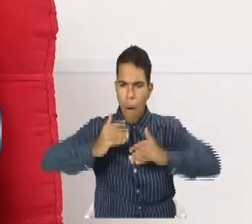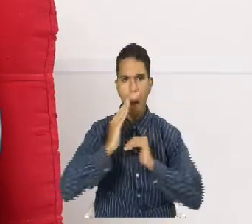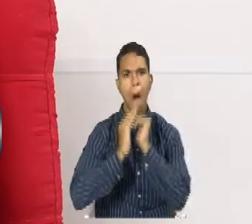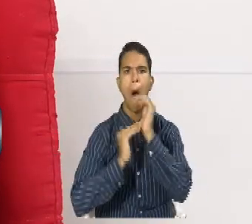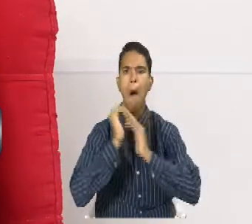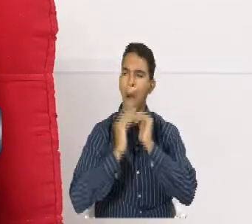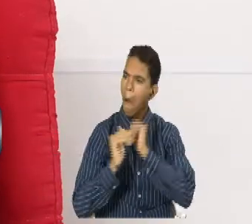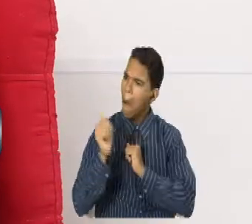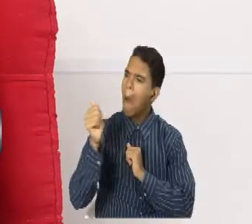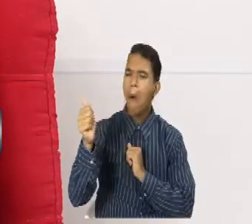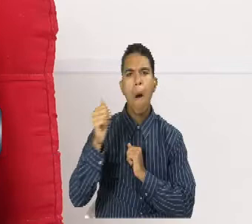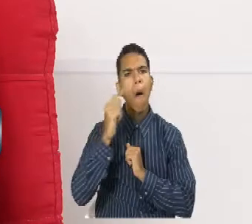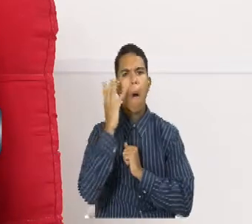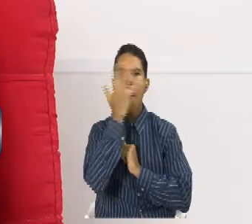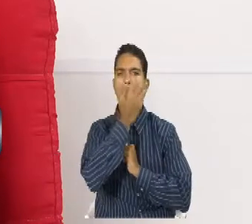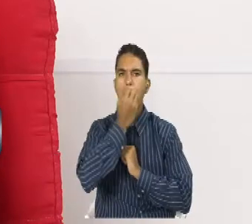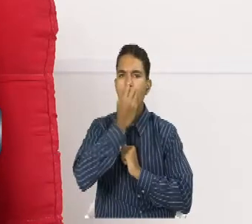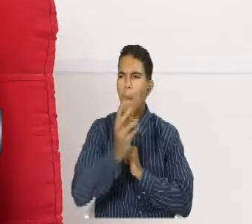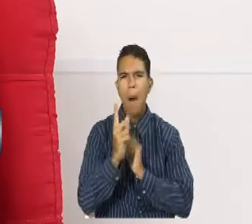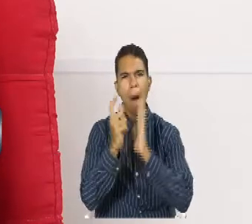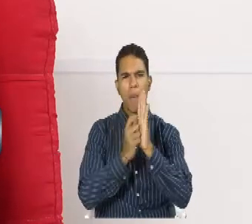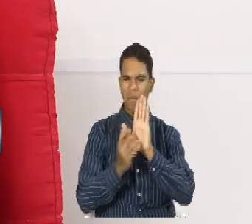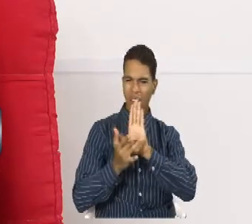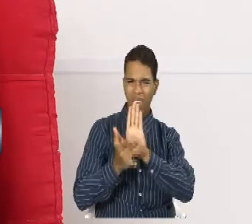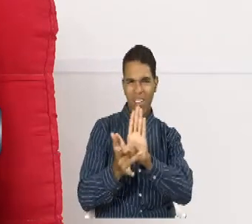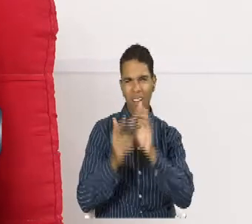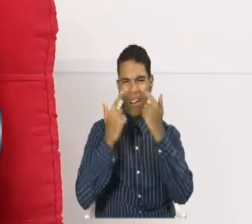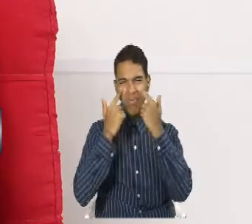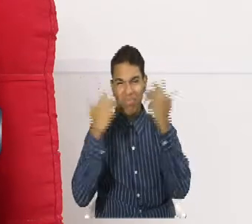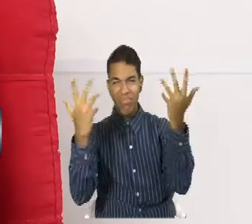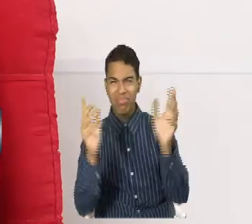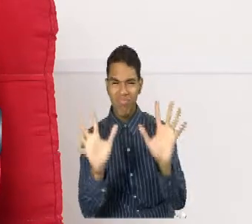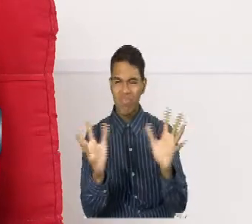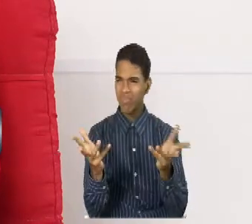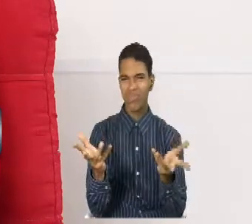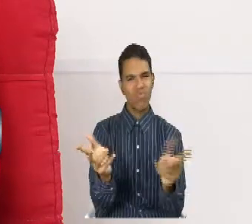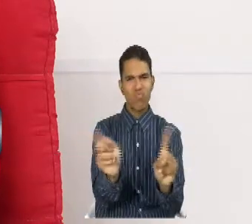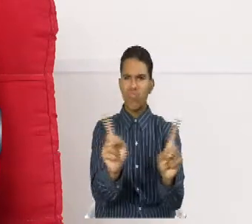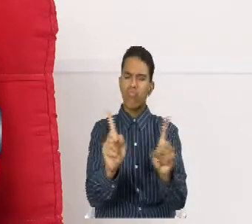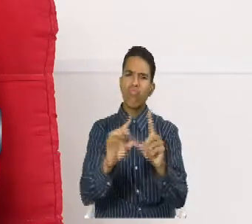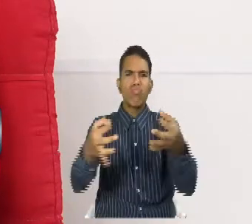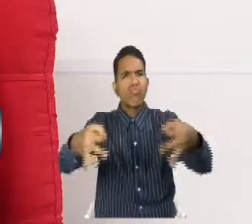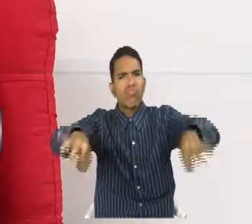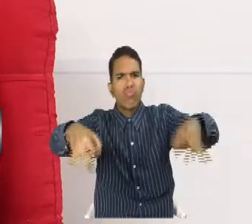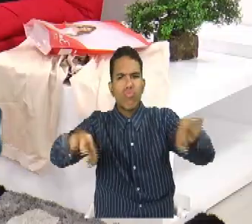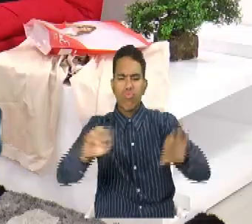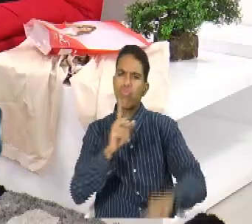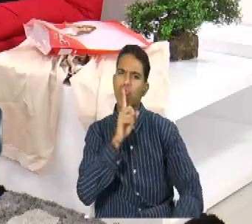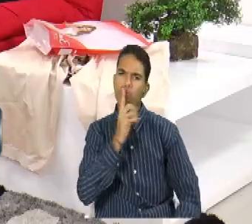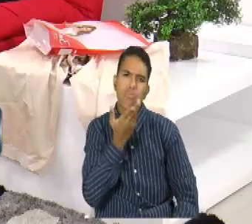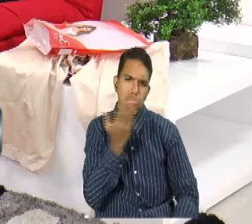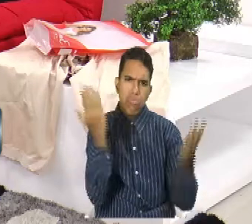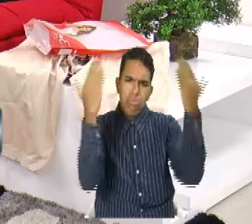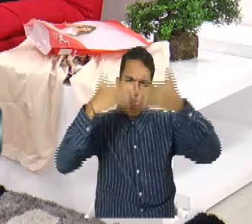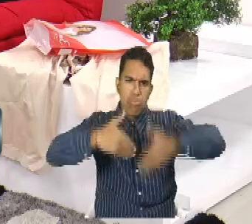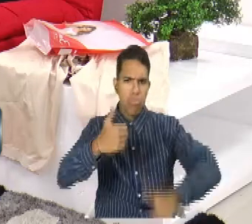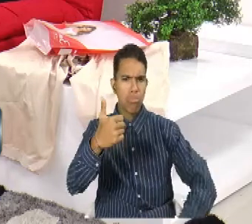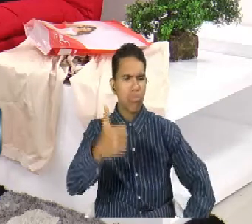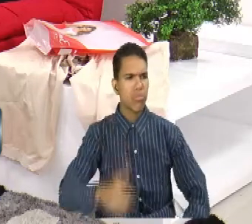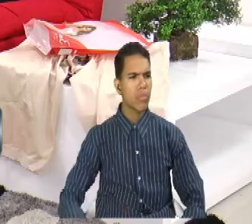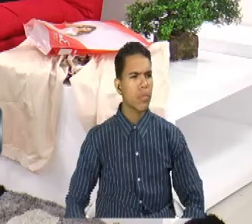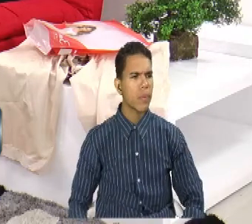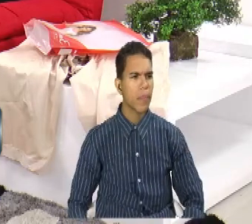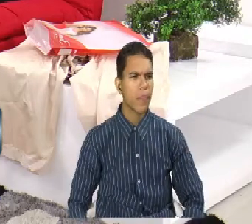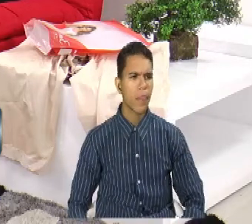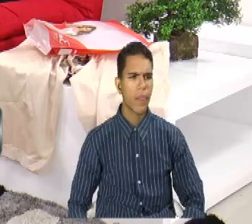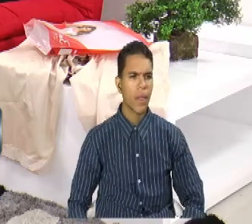bien bonito, sin ningún tipo de marcación, sin ningún tipo pues de... Mira a ver si se le nota, no se le nota para nada. No. Sí, el